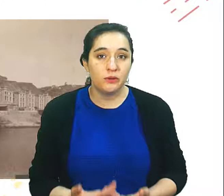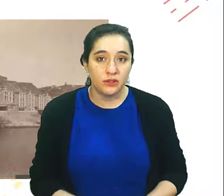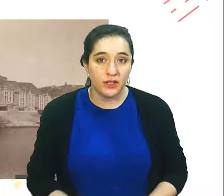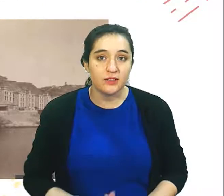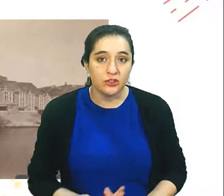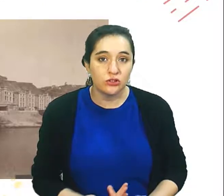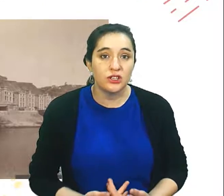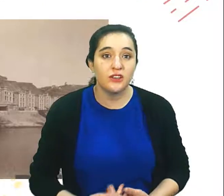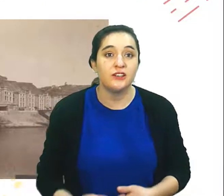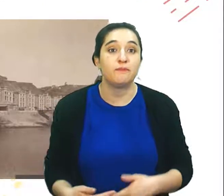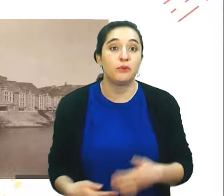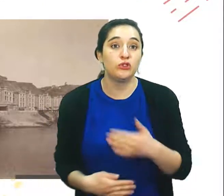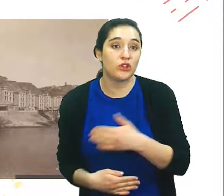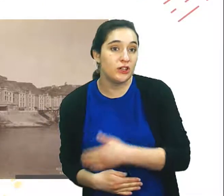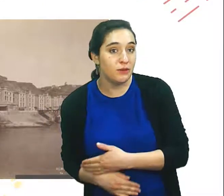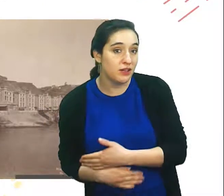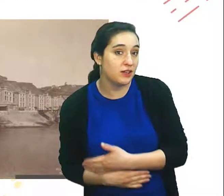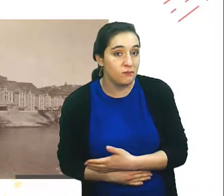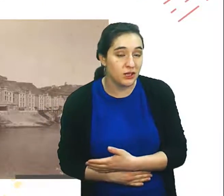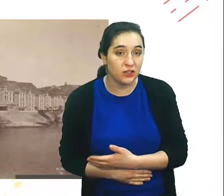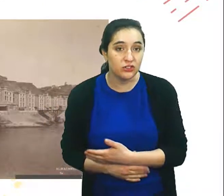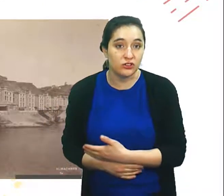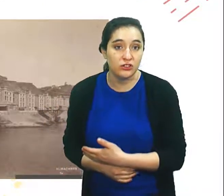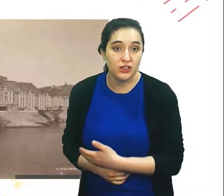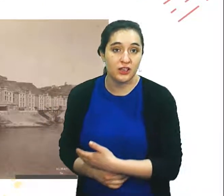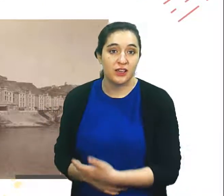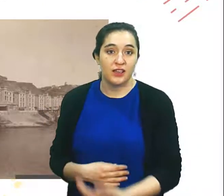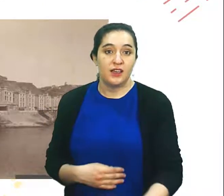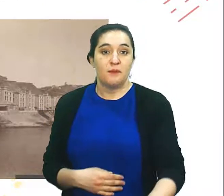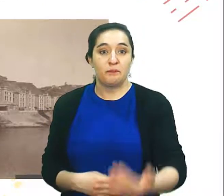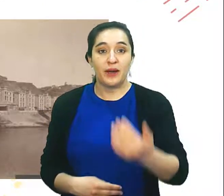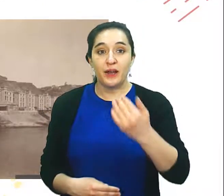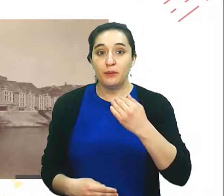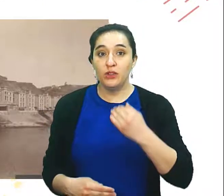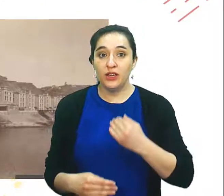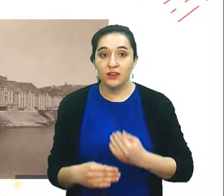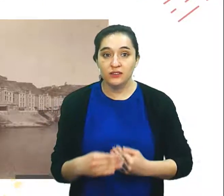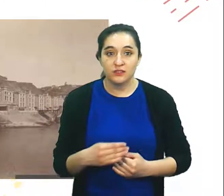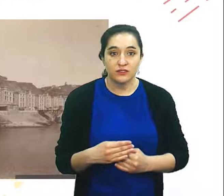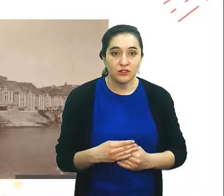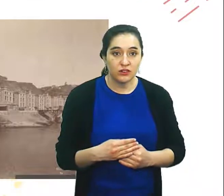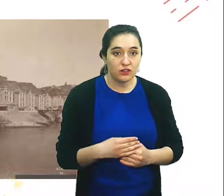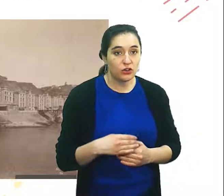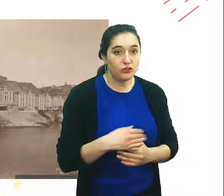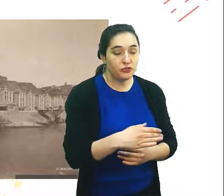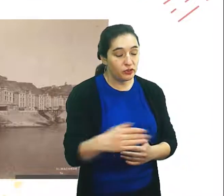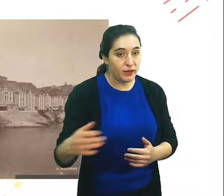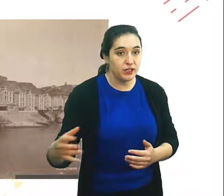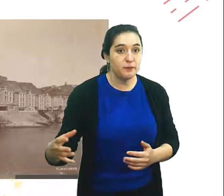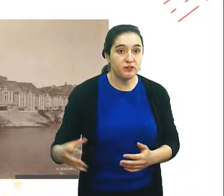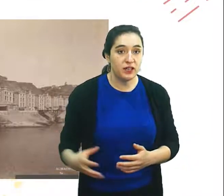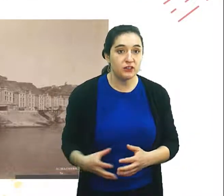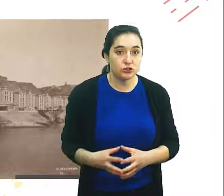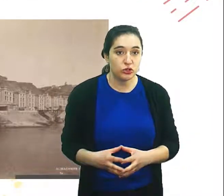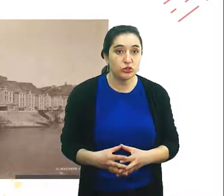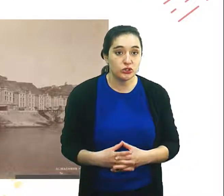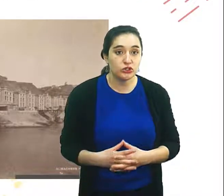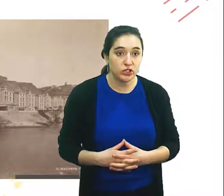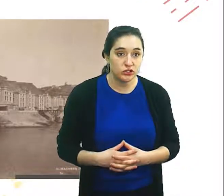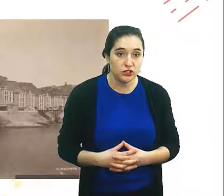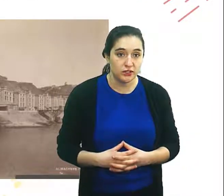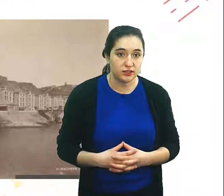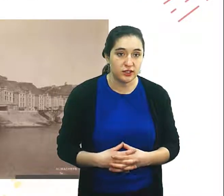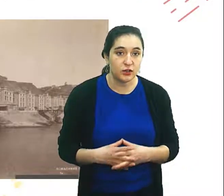es la importancia entonces del impulso a la inmigración para poder conformar y poblar todos